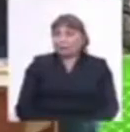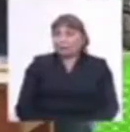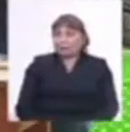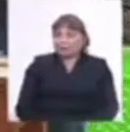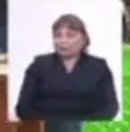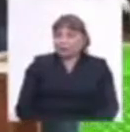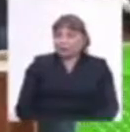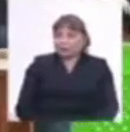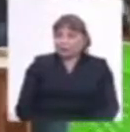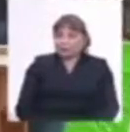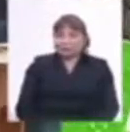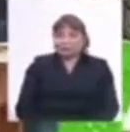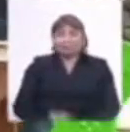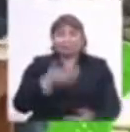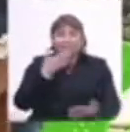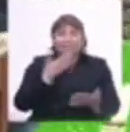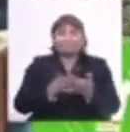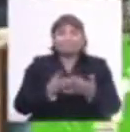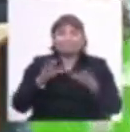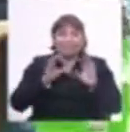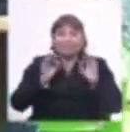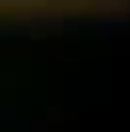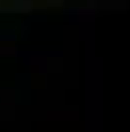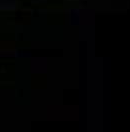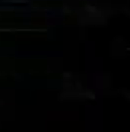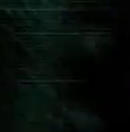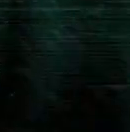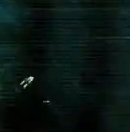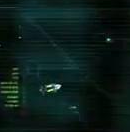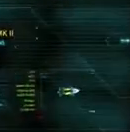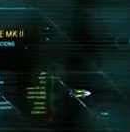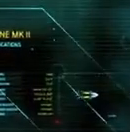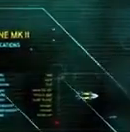de ley, es un saludo a la bandera.